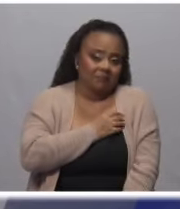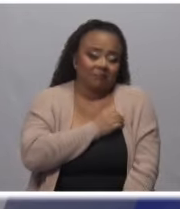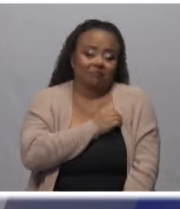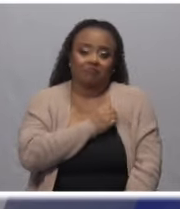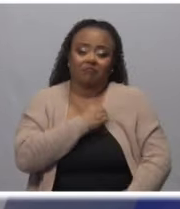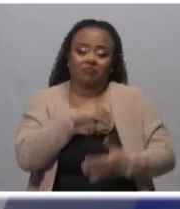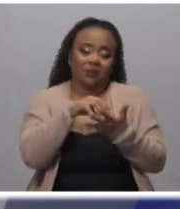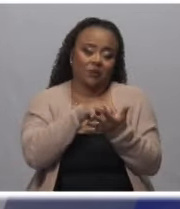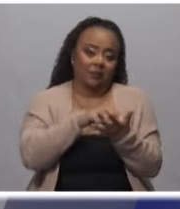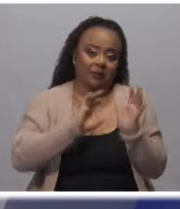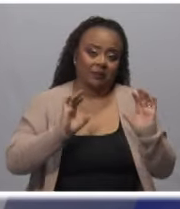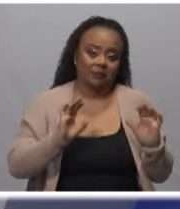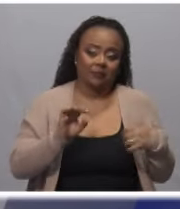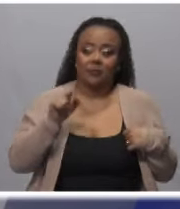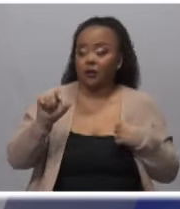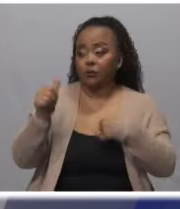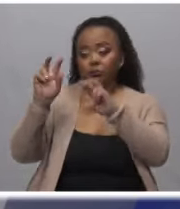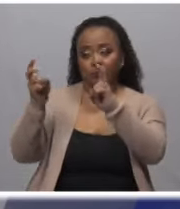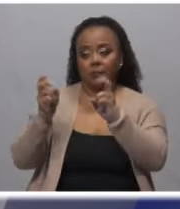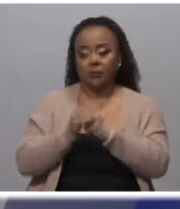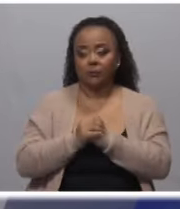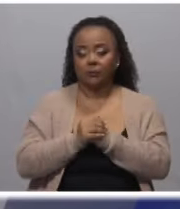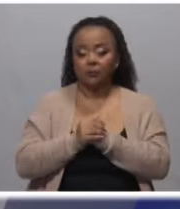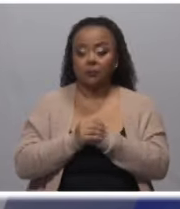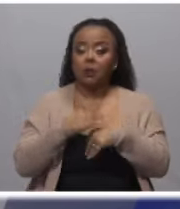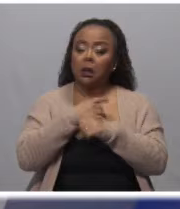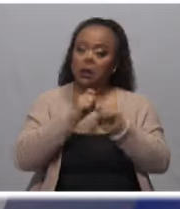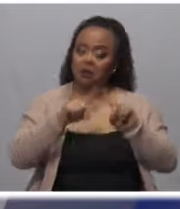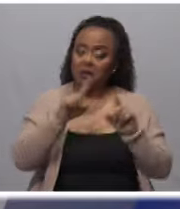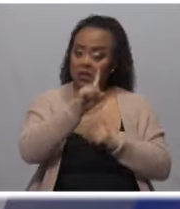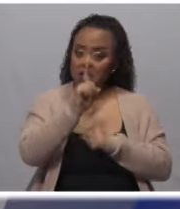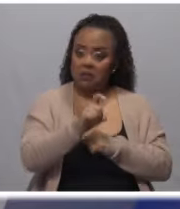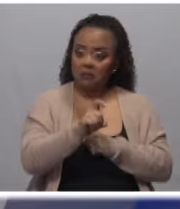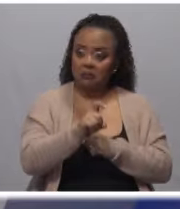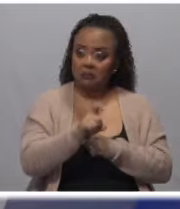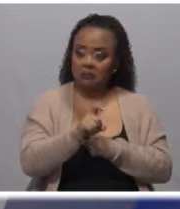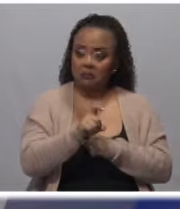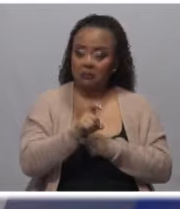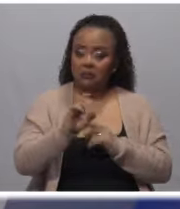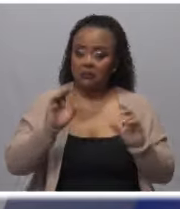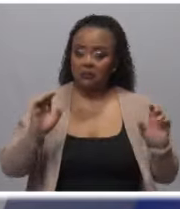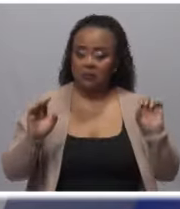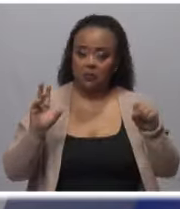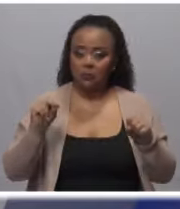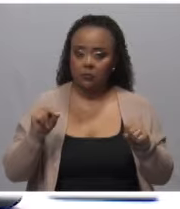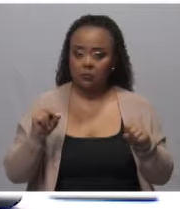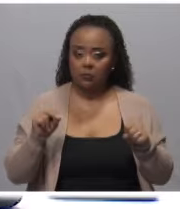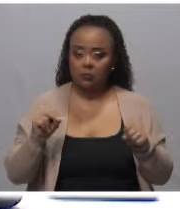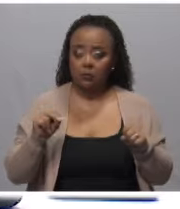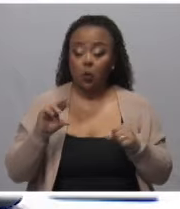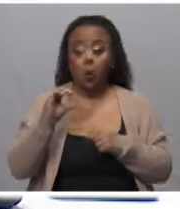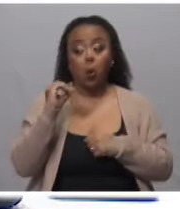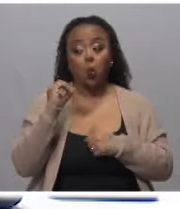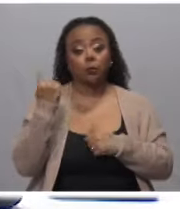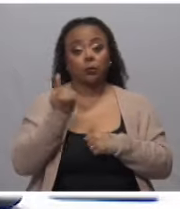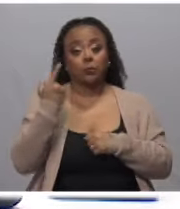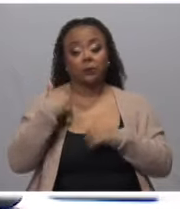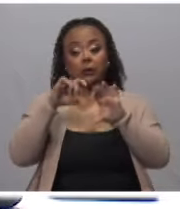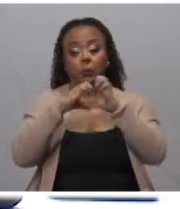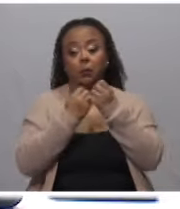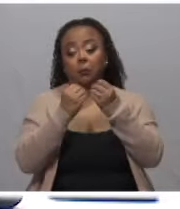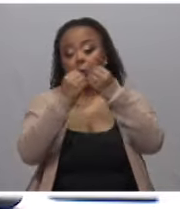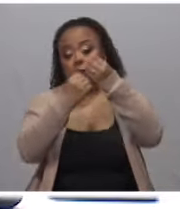o o sea har harían harían diferencia o no O es simplemente tener una planilla